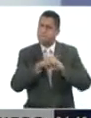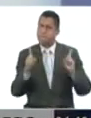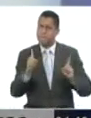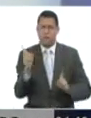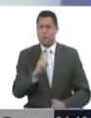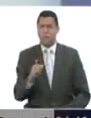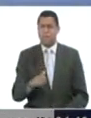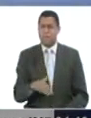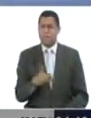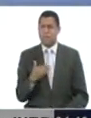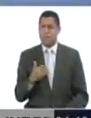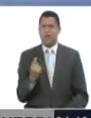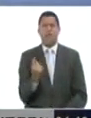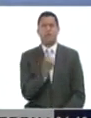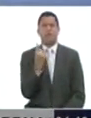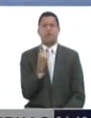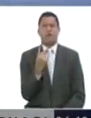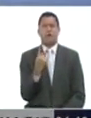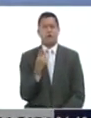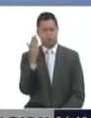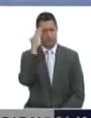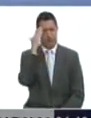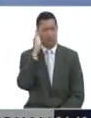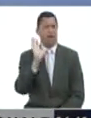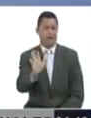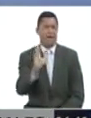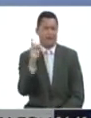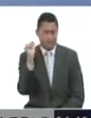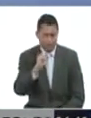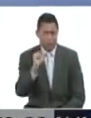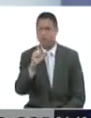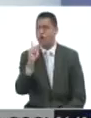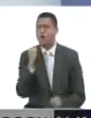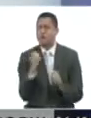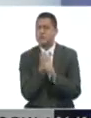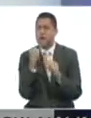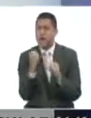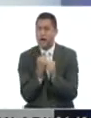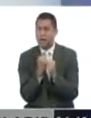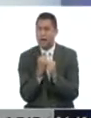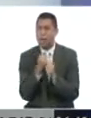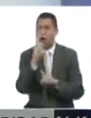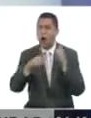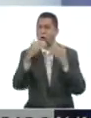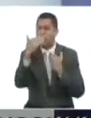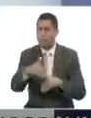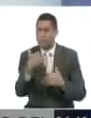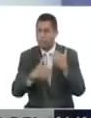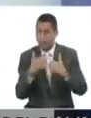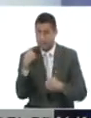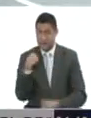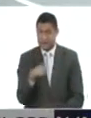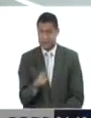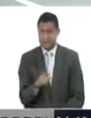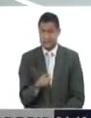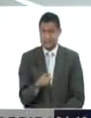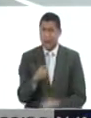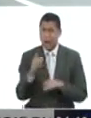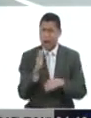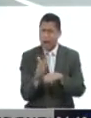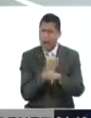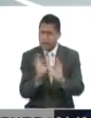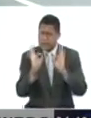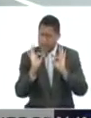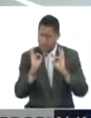podemos detenernos o quedarnos nada más en el diagnóstico porque tenemos que trabajar las limitaciones o problemas que se consigan. ¿Hay algún examen